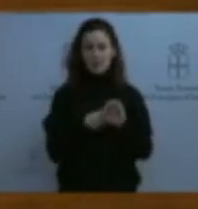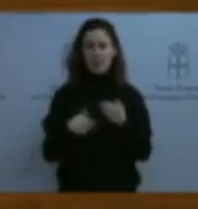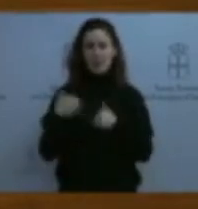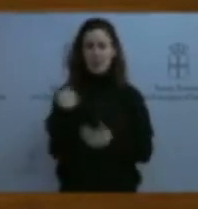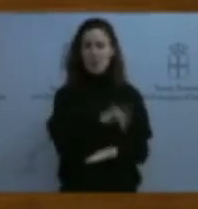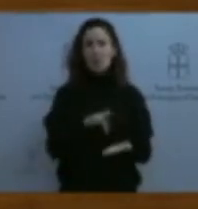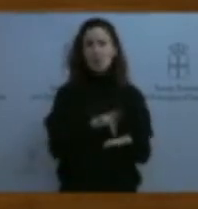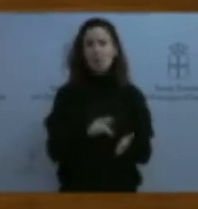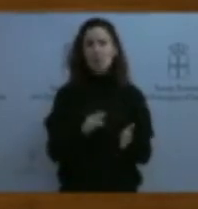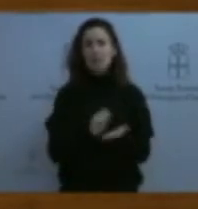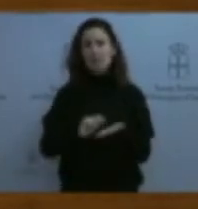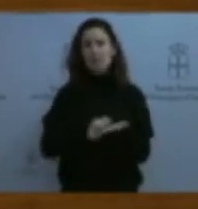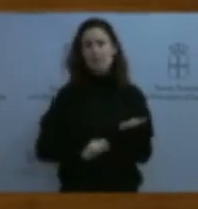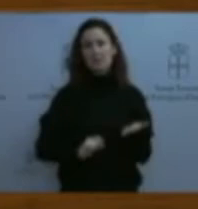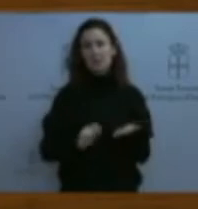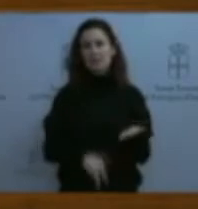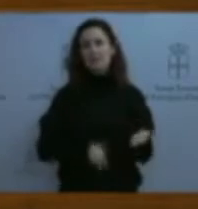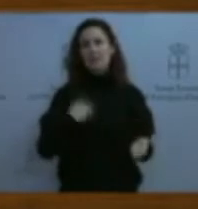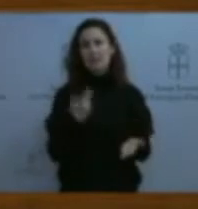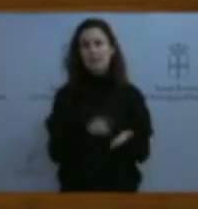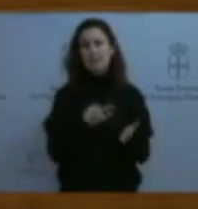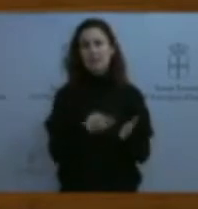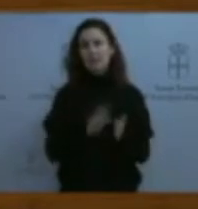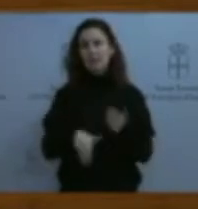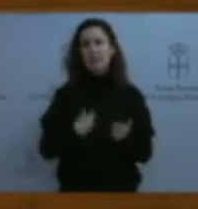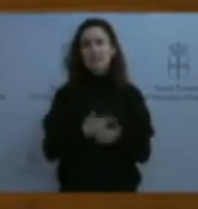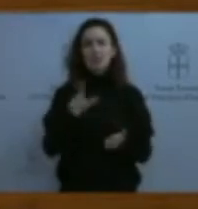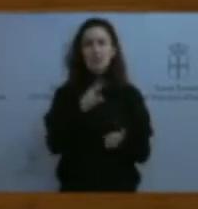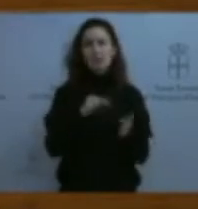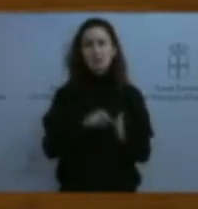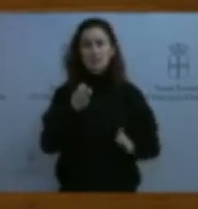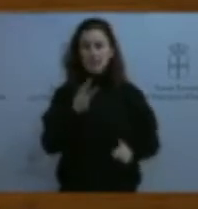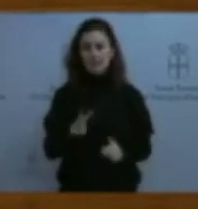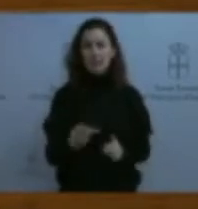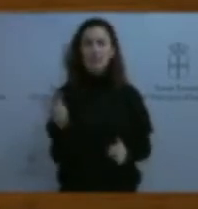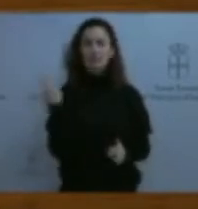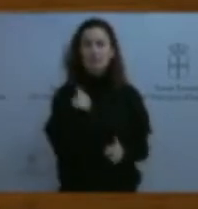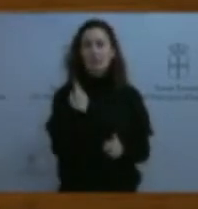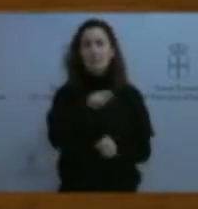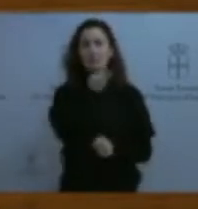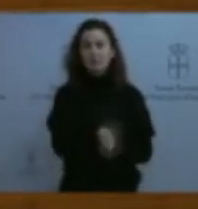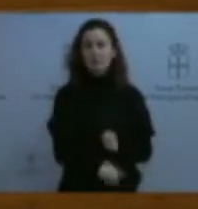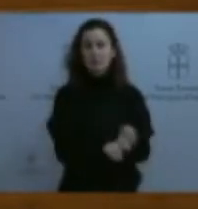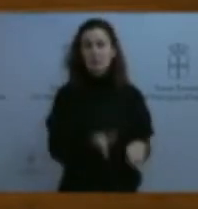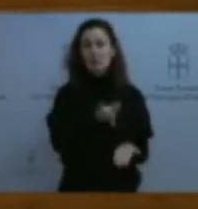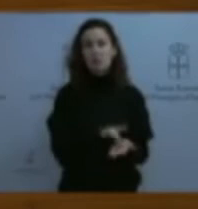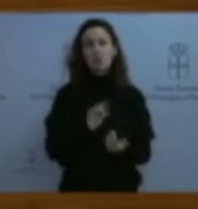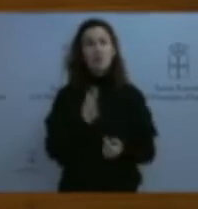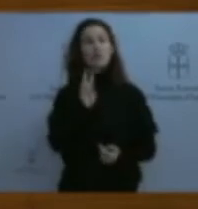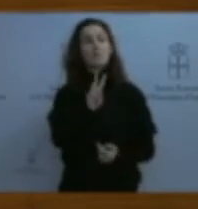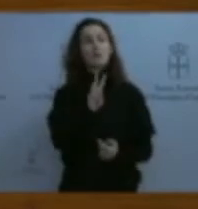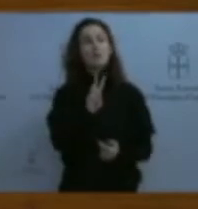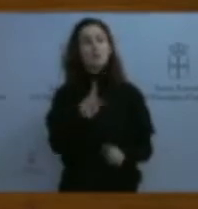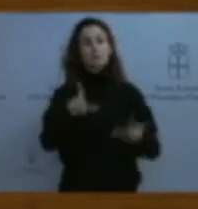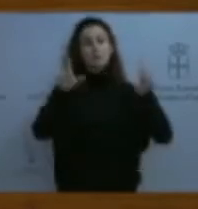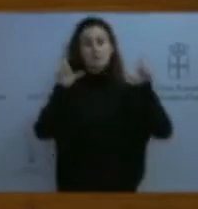General Técnica hasta junio del 2013, que se jubila la persona que estaba al frente y no se ha vuelto a